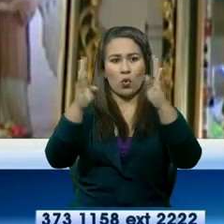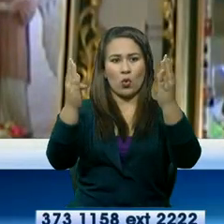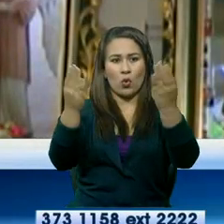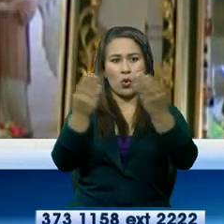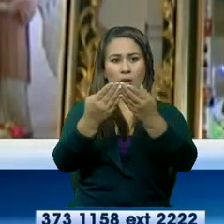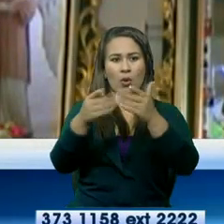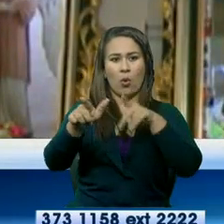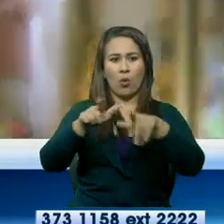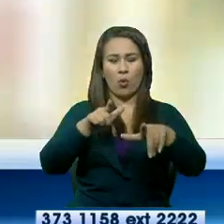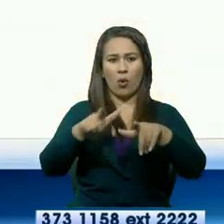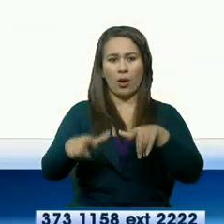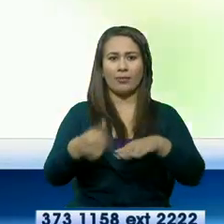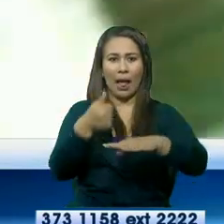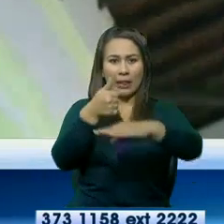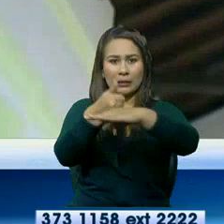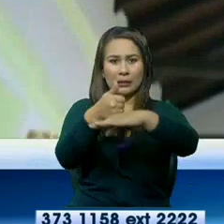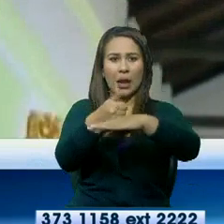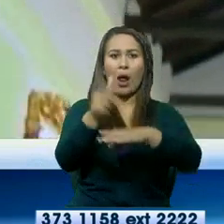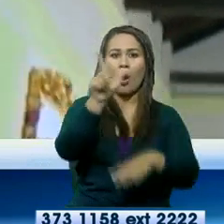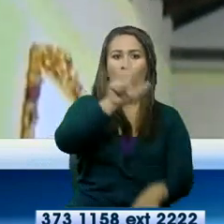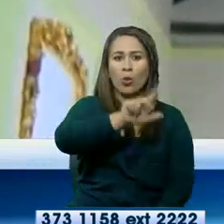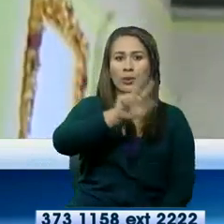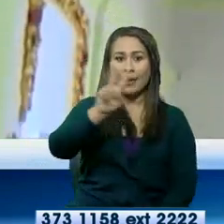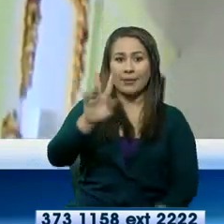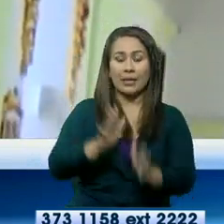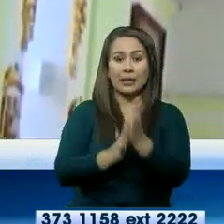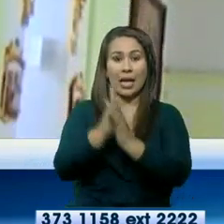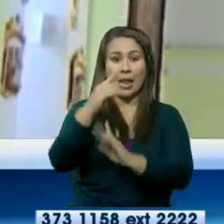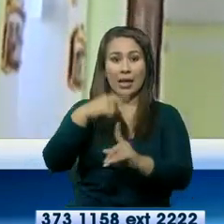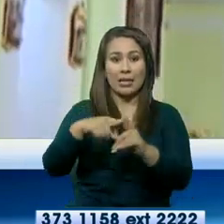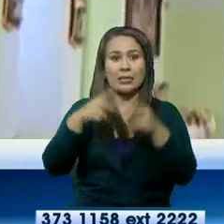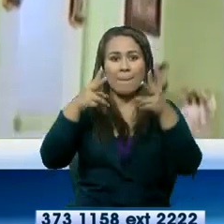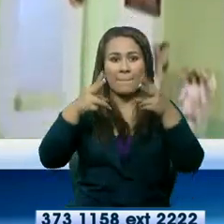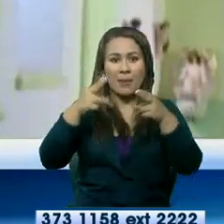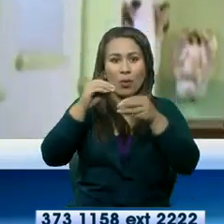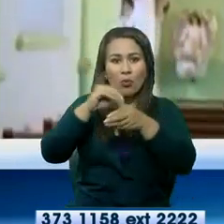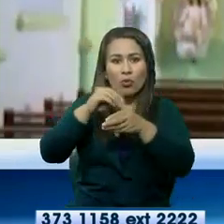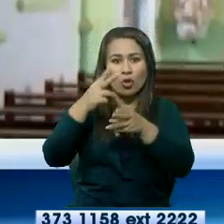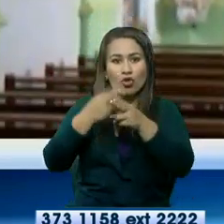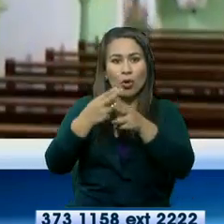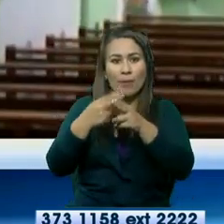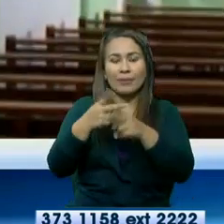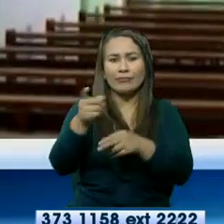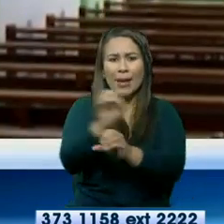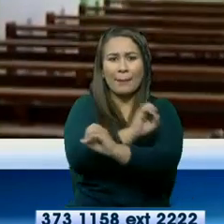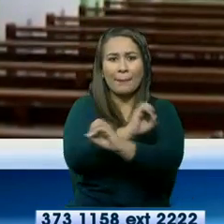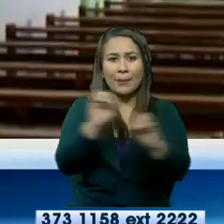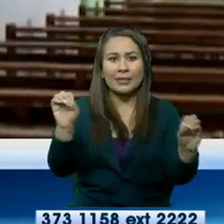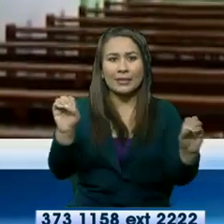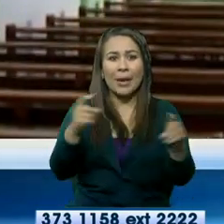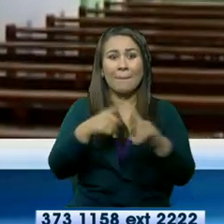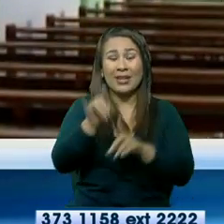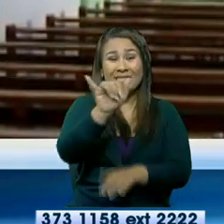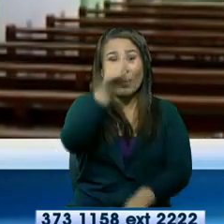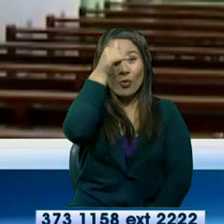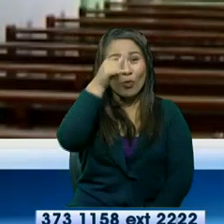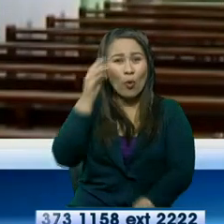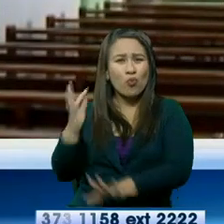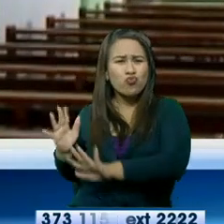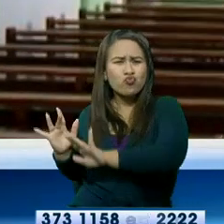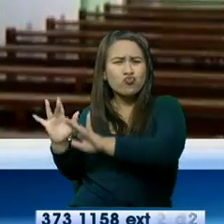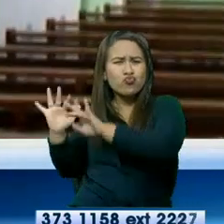lugar, en el altar. De lunes a viernes la iglesia que lleva el mismo nombre de la escultura está vacía. Pero el fin de semana toda la